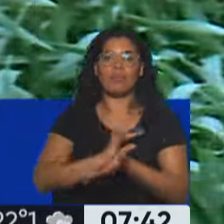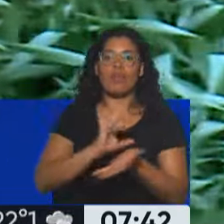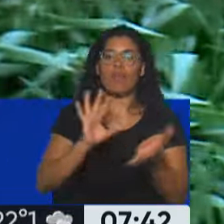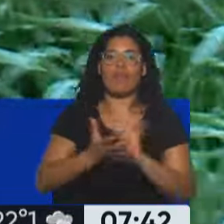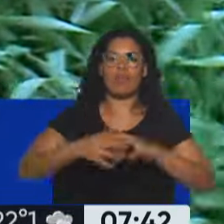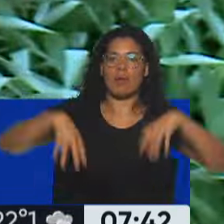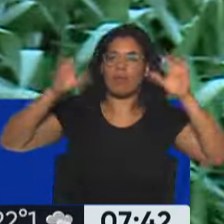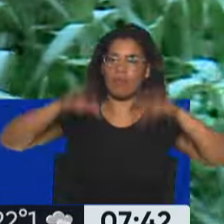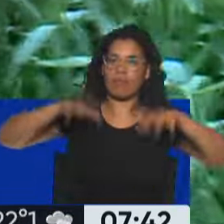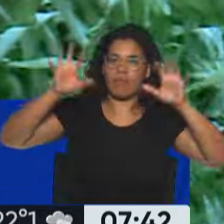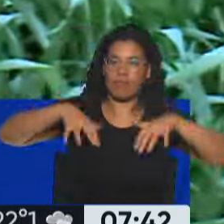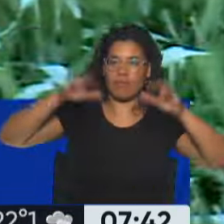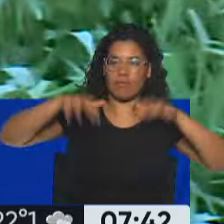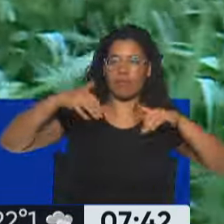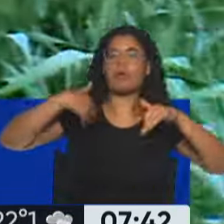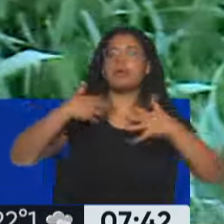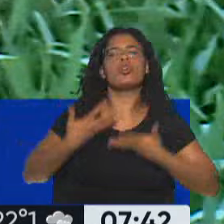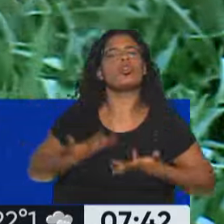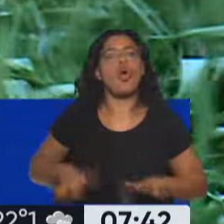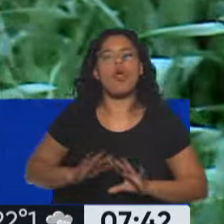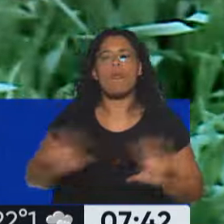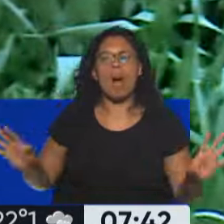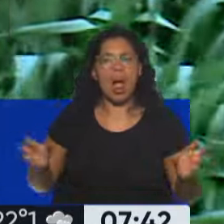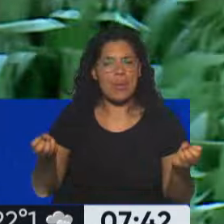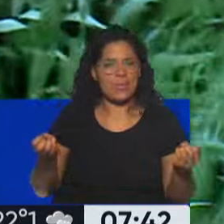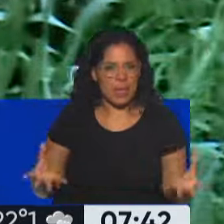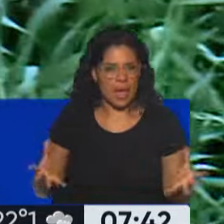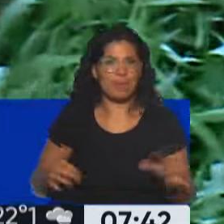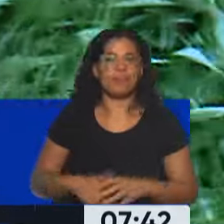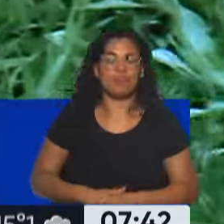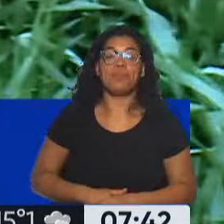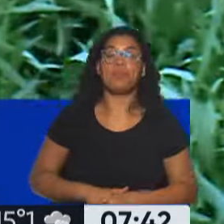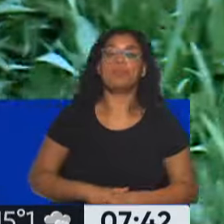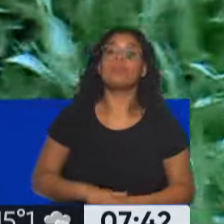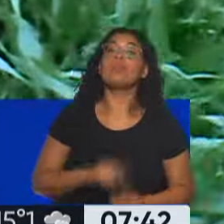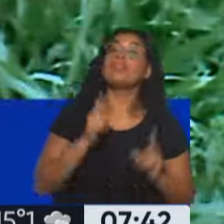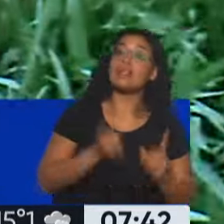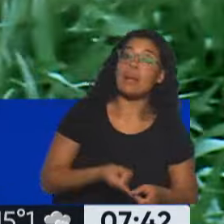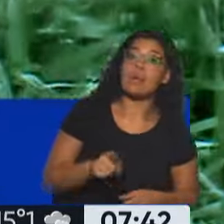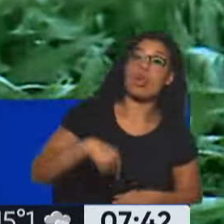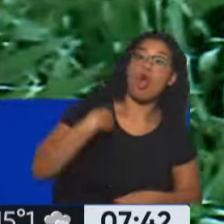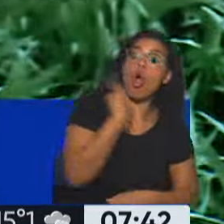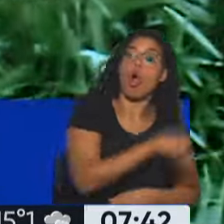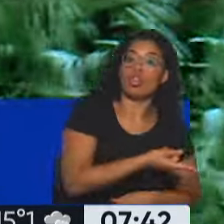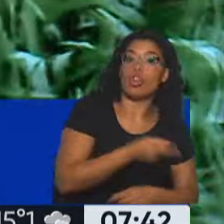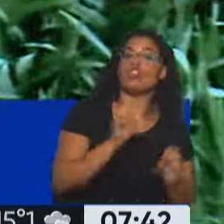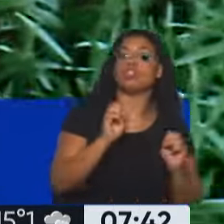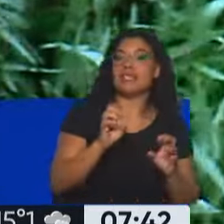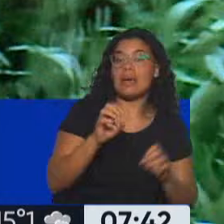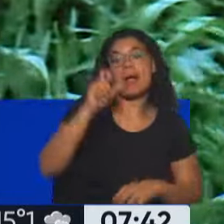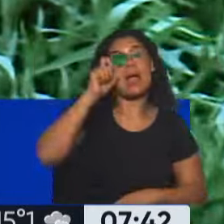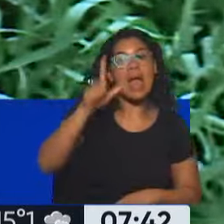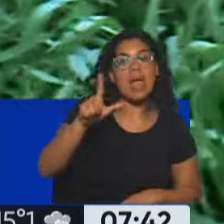en las zonas analizadas en la Vereda opuesta está el niño que al contrario se relaciona con